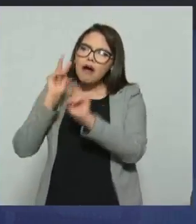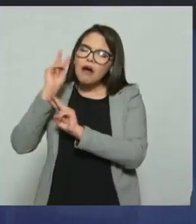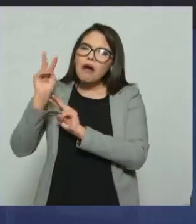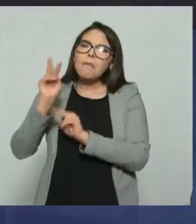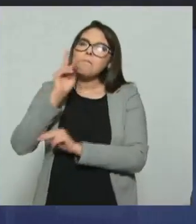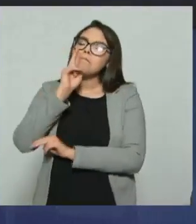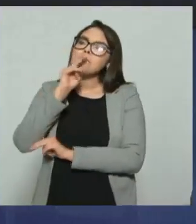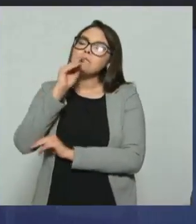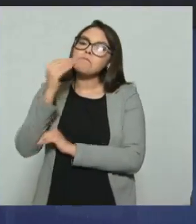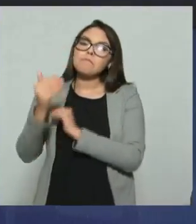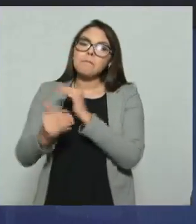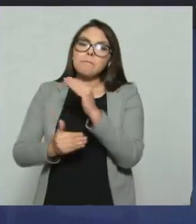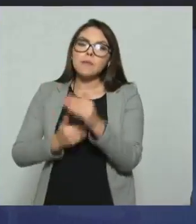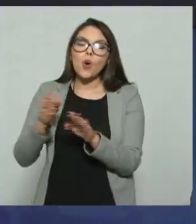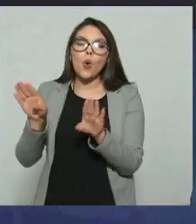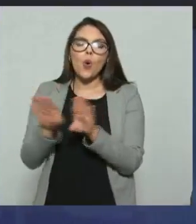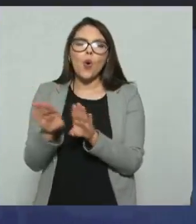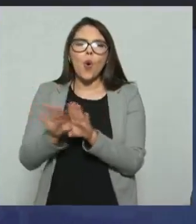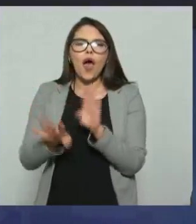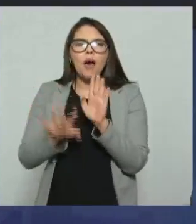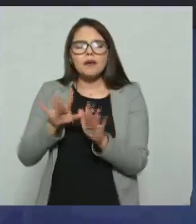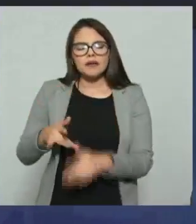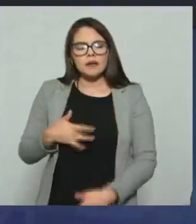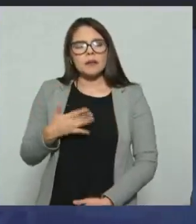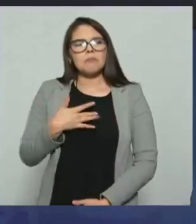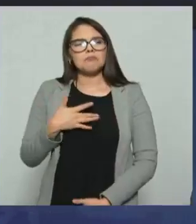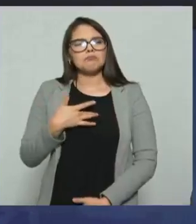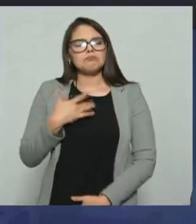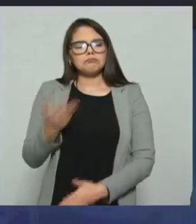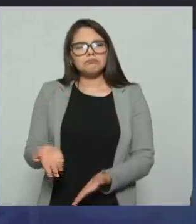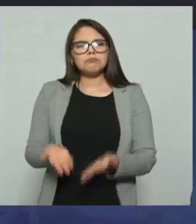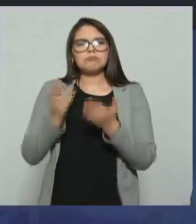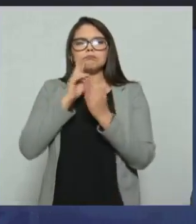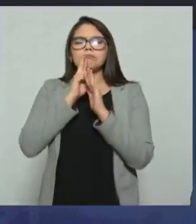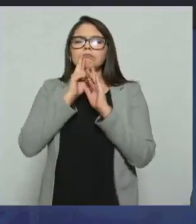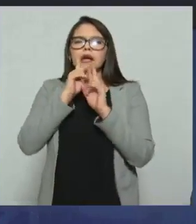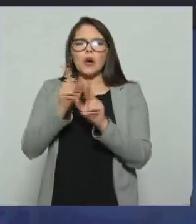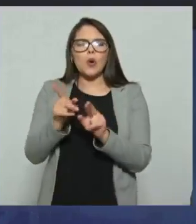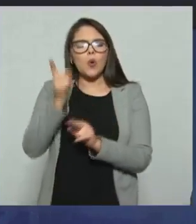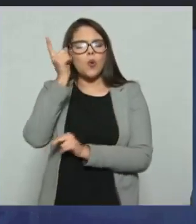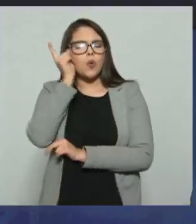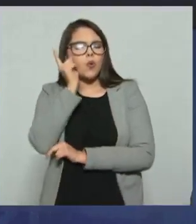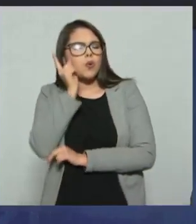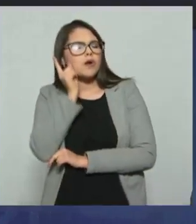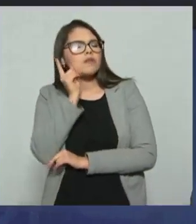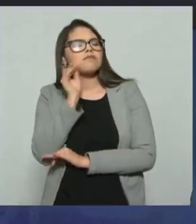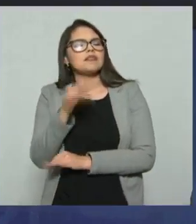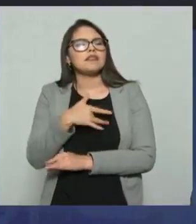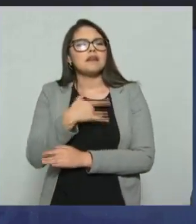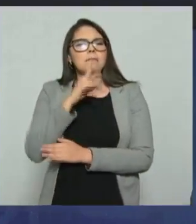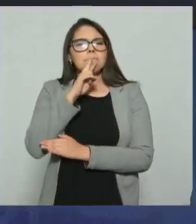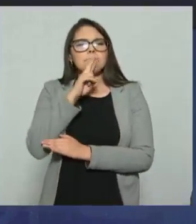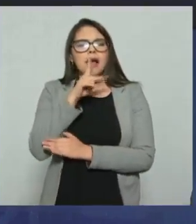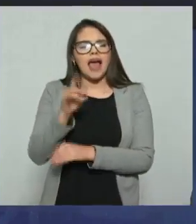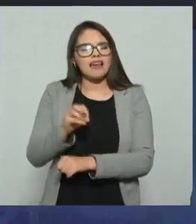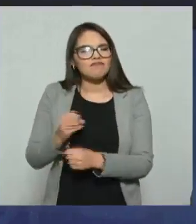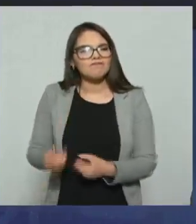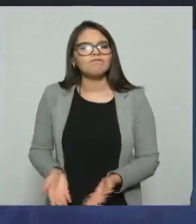mejora, cómo hasta te levantas mejor, duermes mejor, tienes más energía. ¿Por qué?